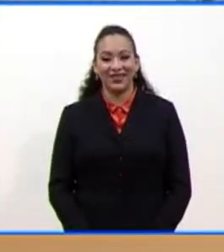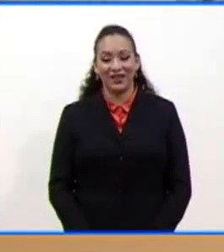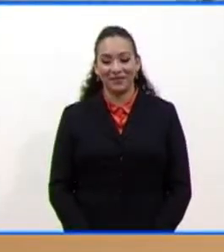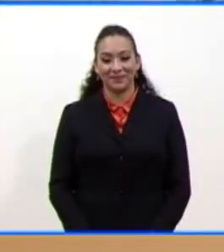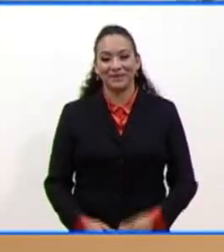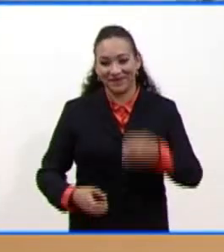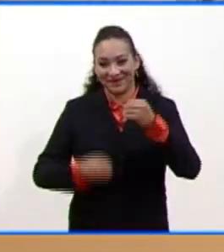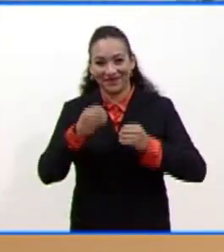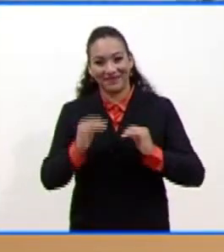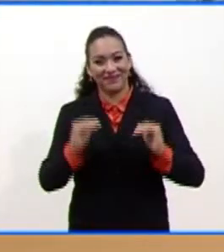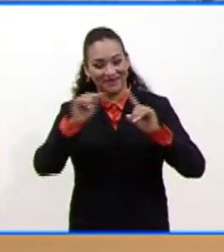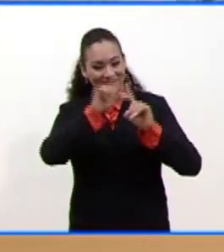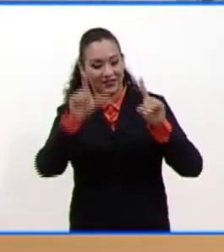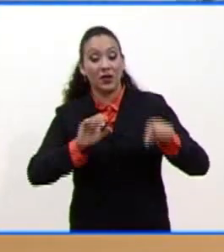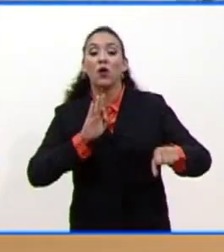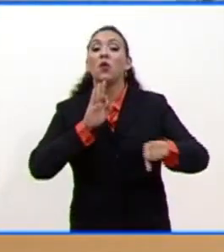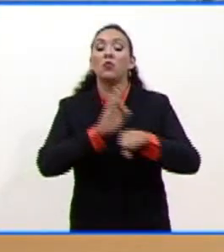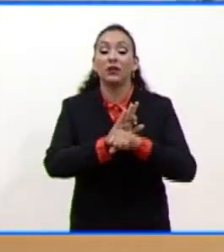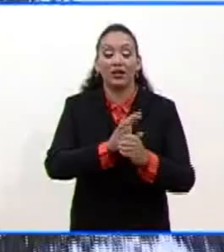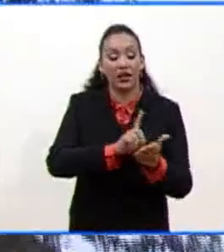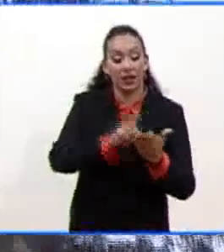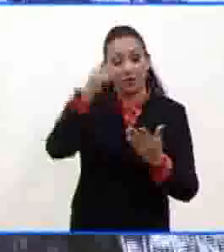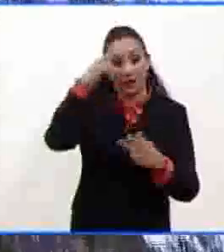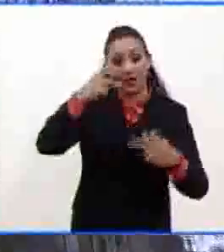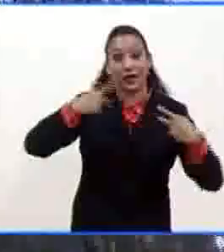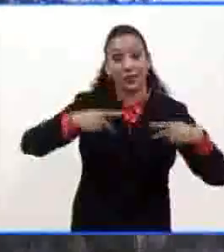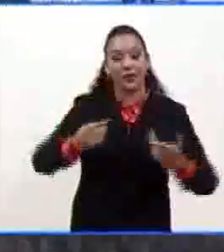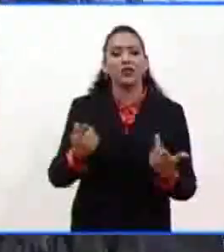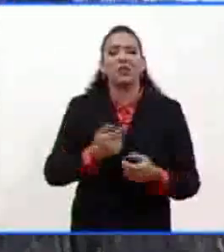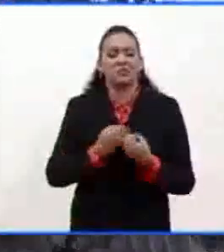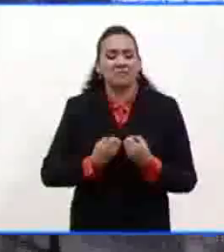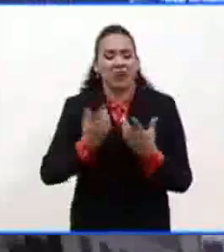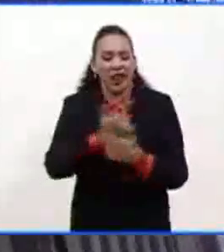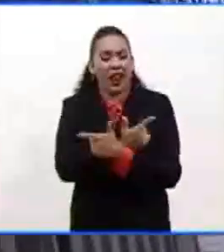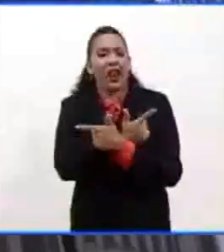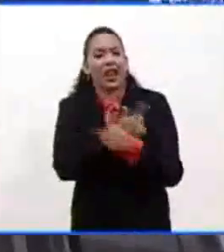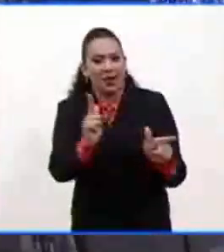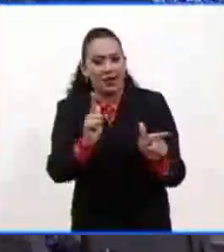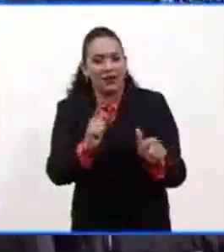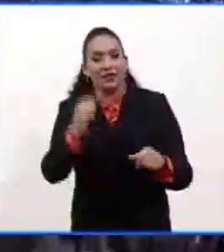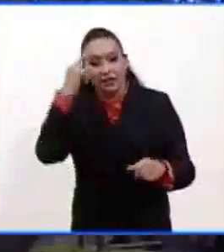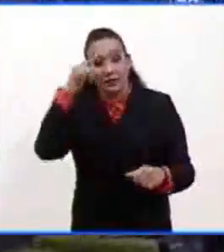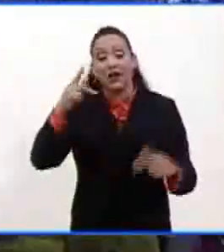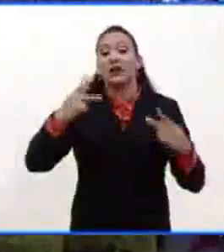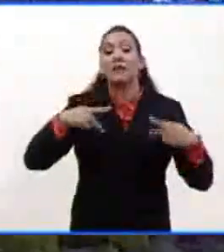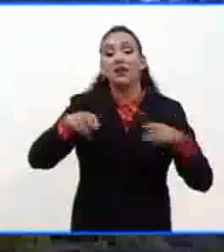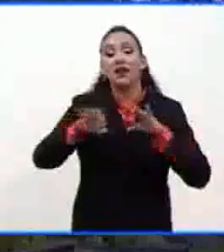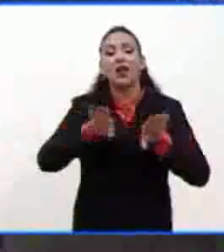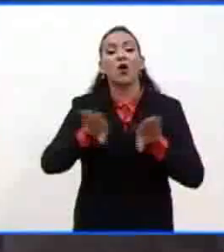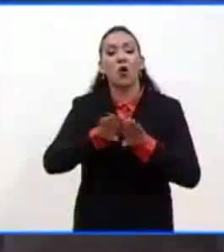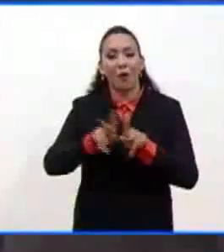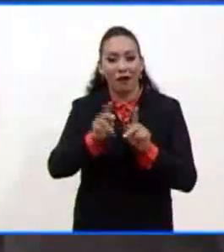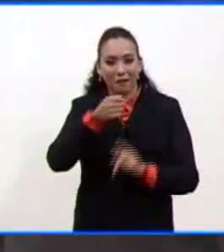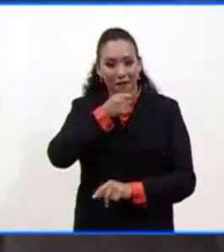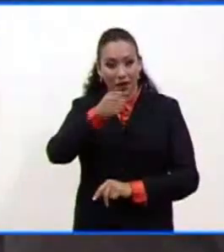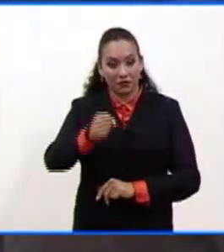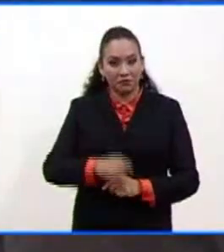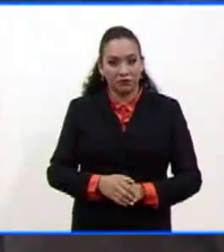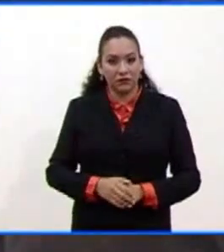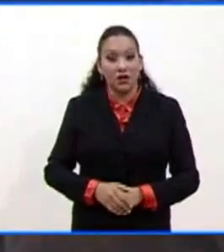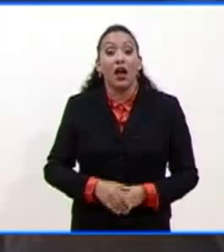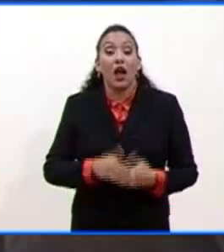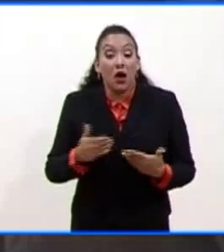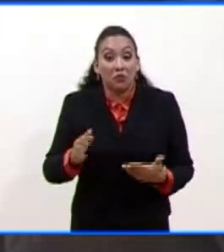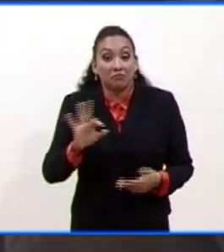La Suprema Corte protege el derecho a la libertad de expresión de las y los profesionales del periodismo, aun cuando la reputación de